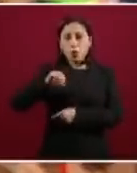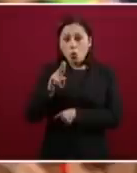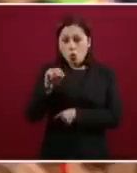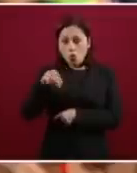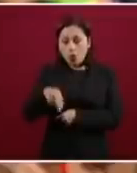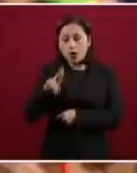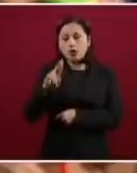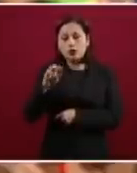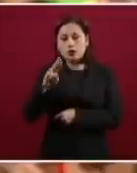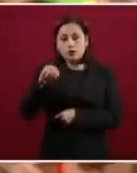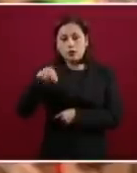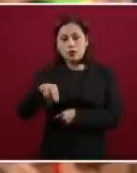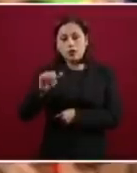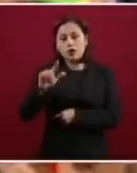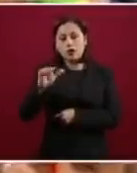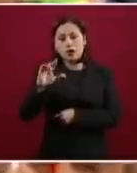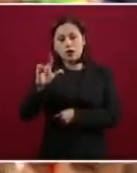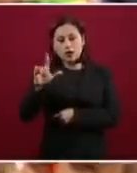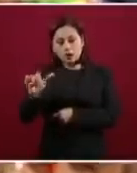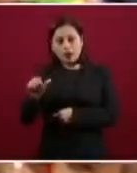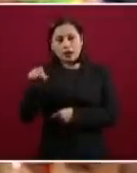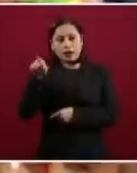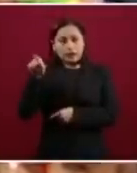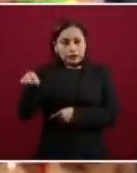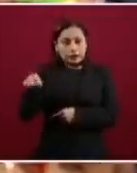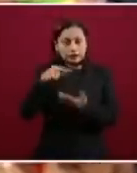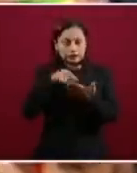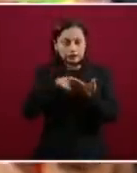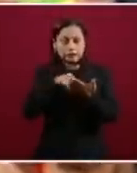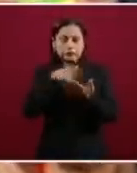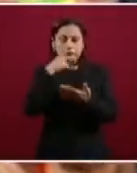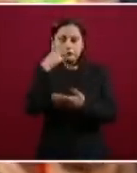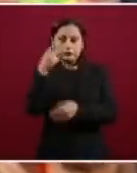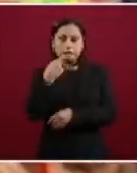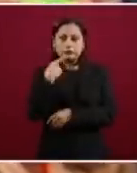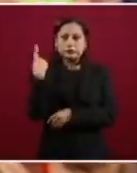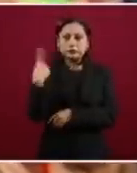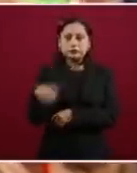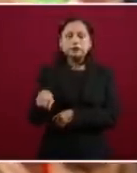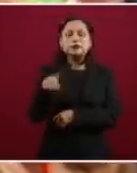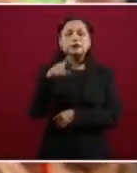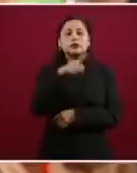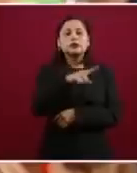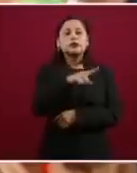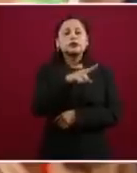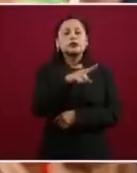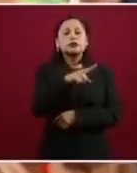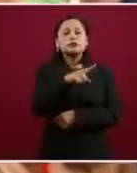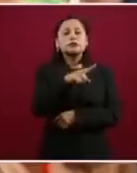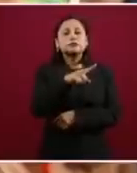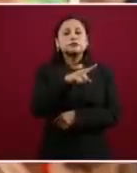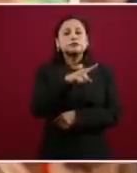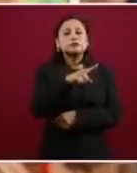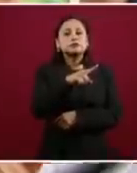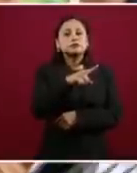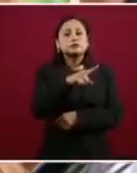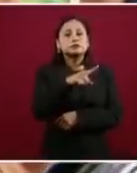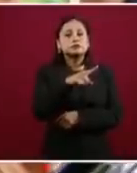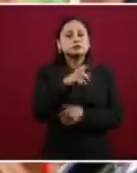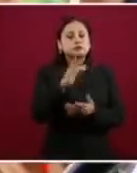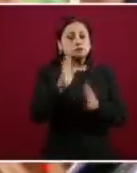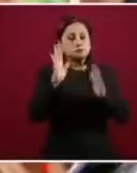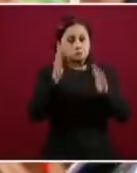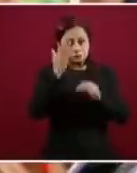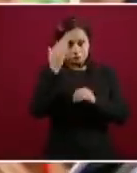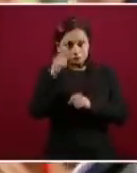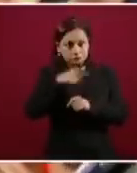Piejnol, que le imputan, como usted dice, lo que no mancha tizna, no es con esa intención, pero les imputan